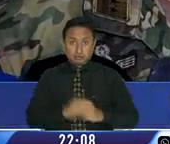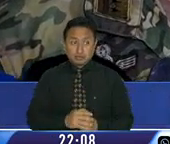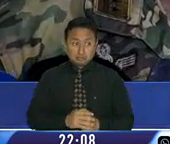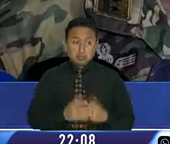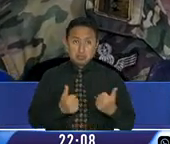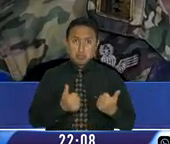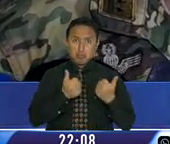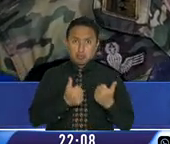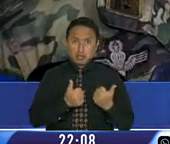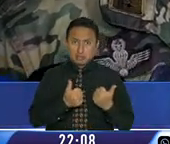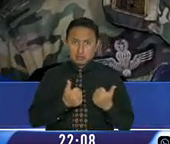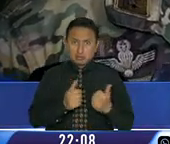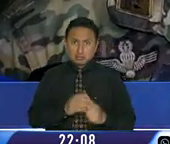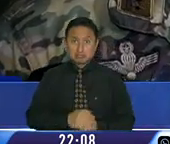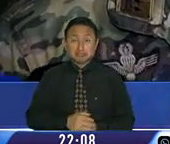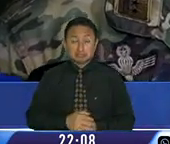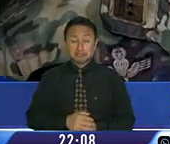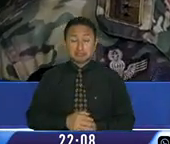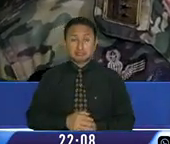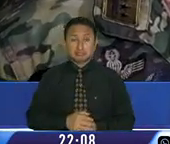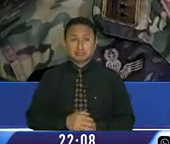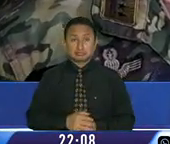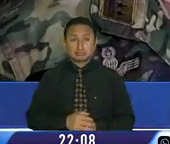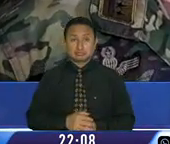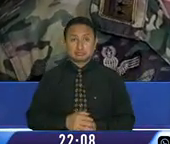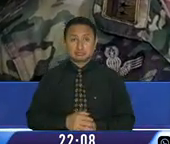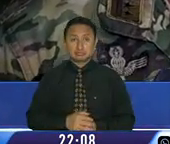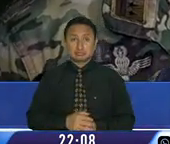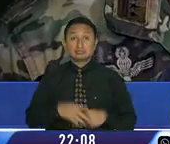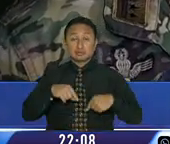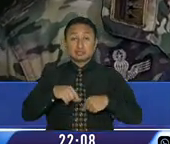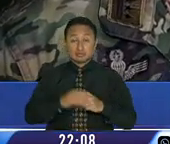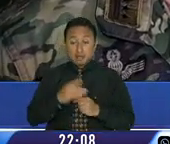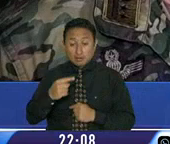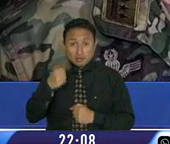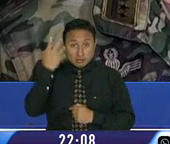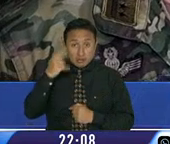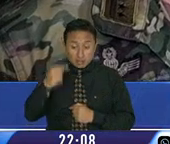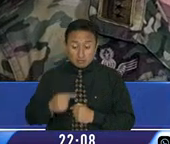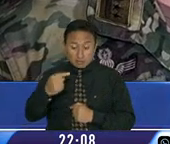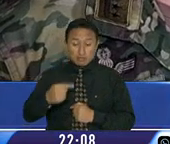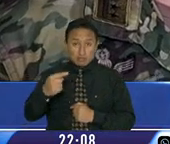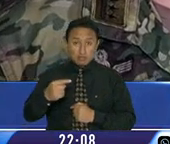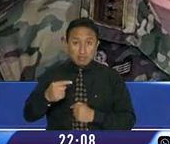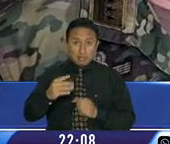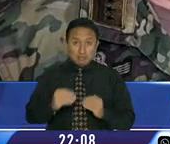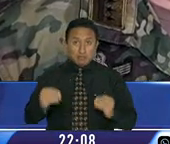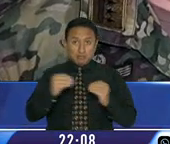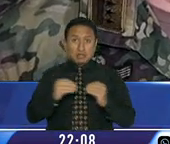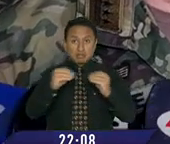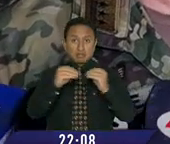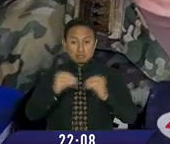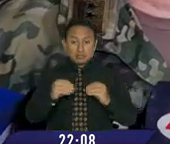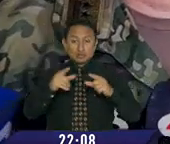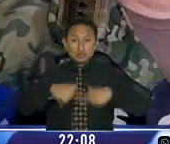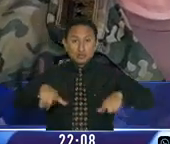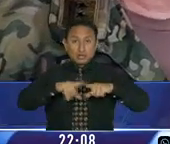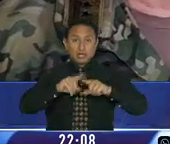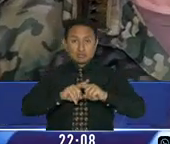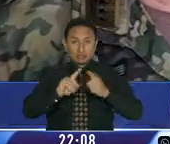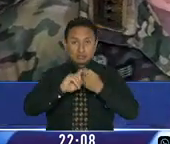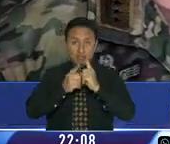muy fructífero. Se va a ir incrementando, cambiando de sectores, mejorando al fin